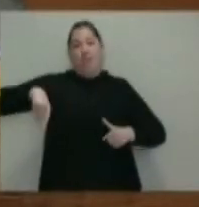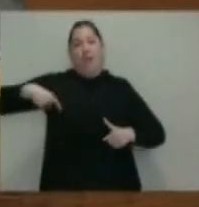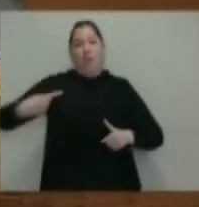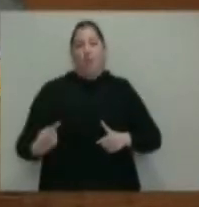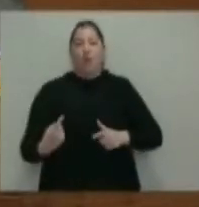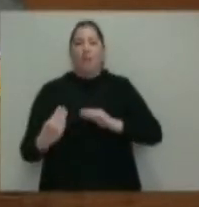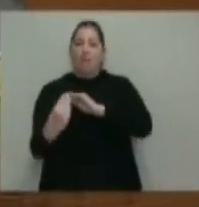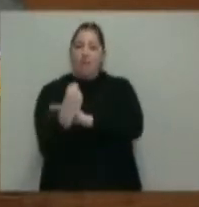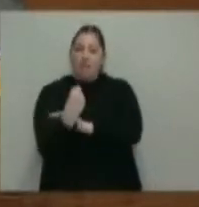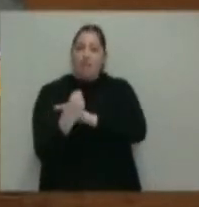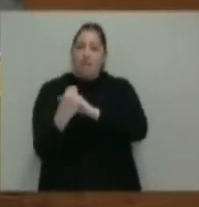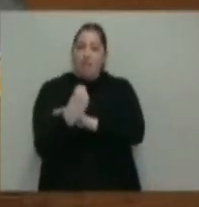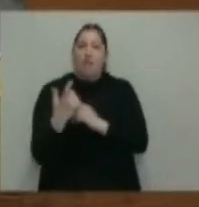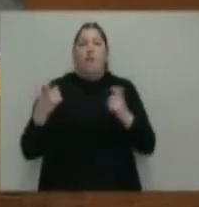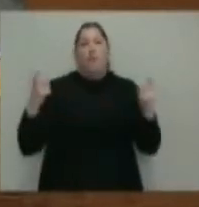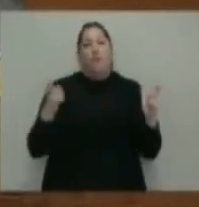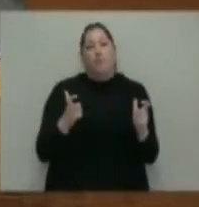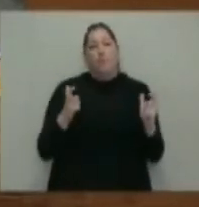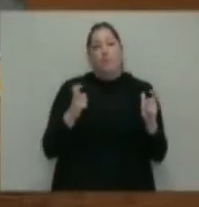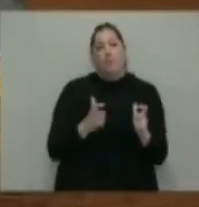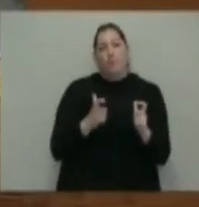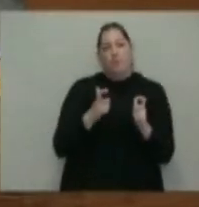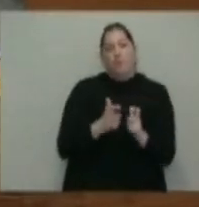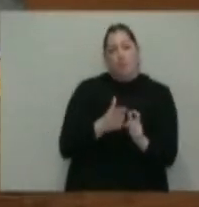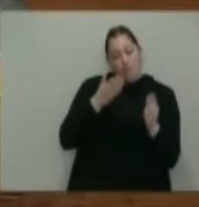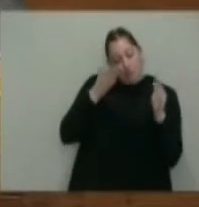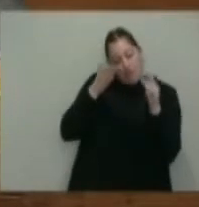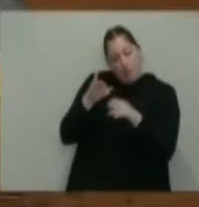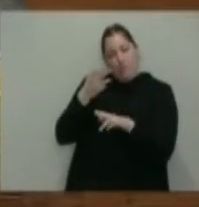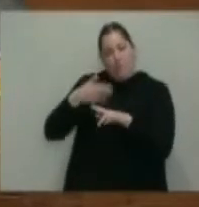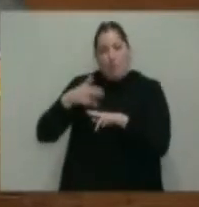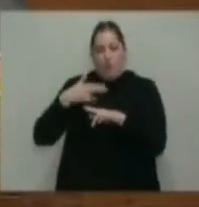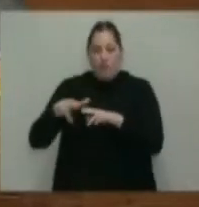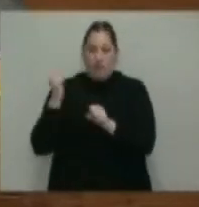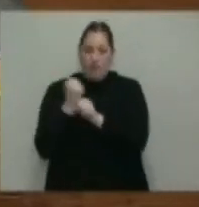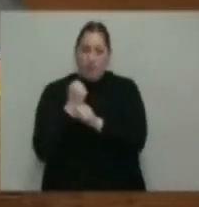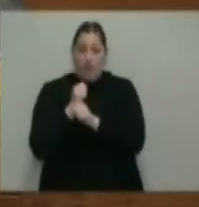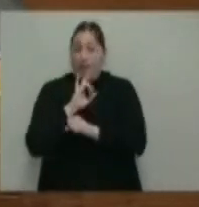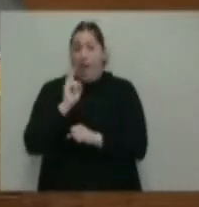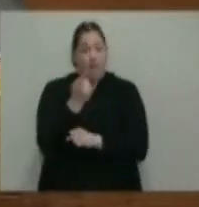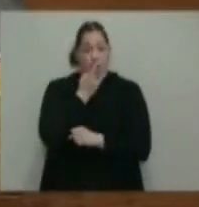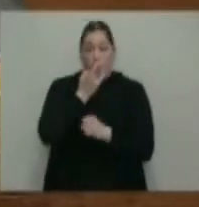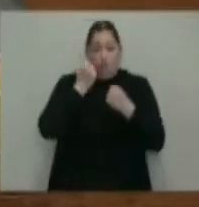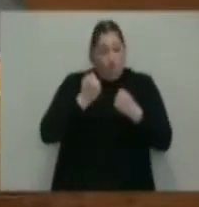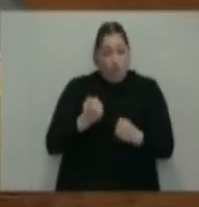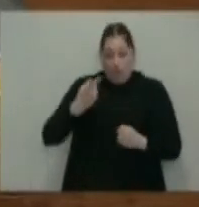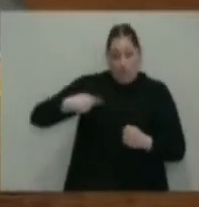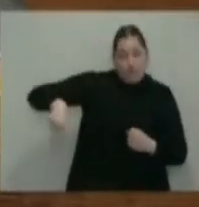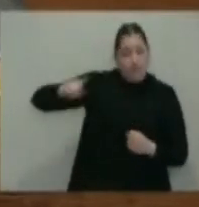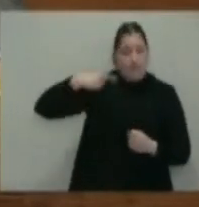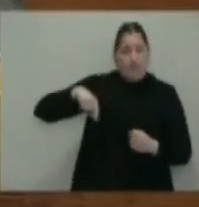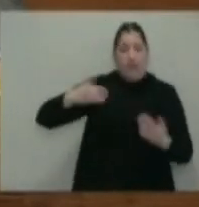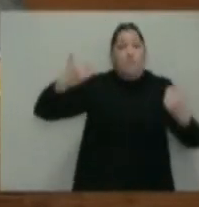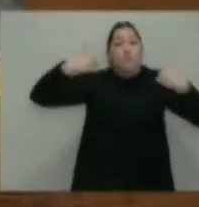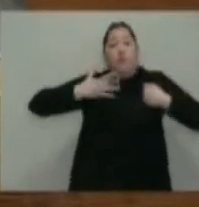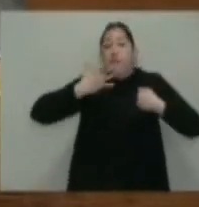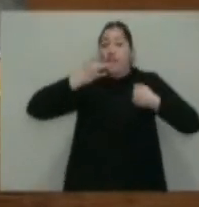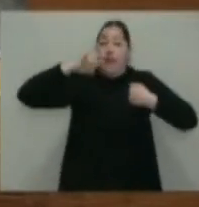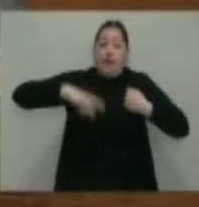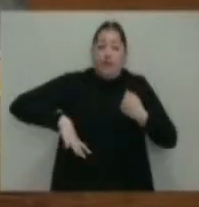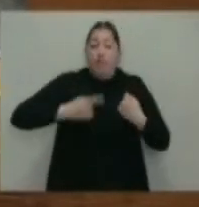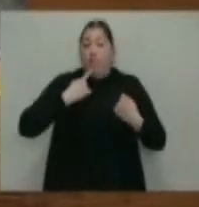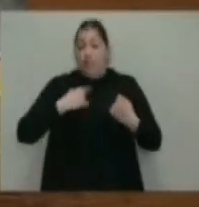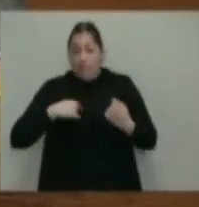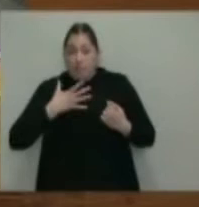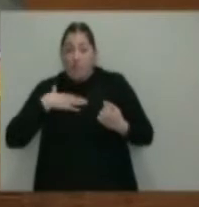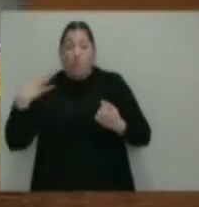dedicadas precisamente a estas políticas activas de empleo. Un absoluto error por nuestra parte. Se nos podrá decir de quién es la responsabilidad, si